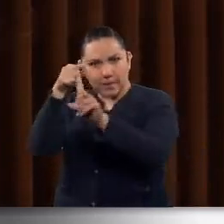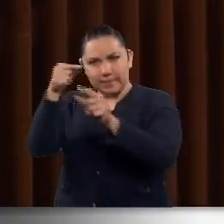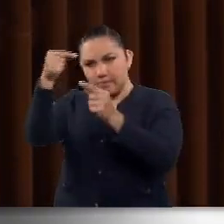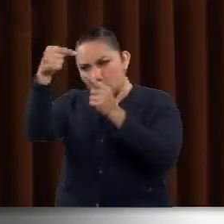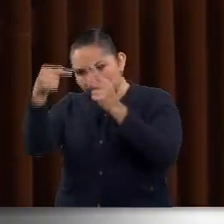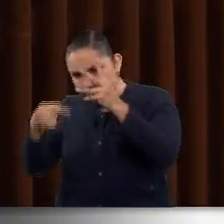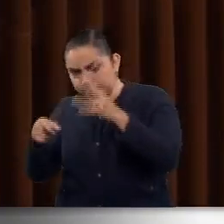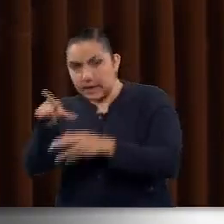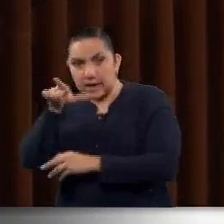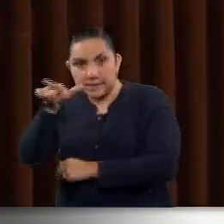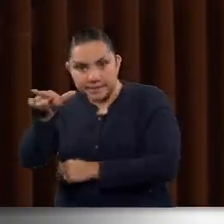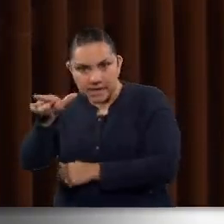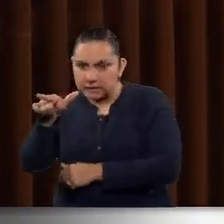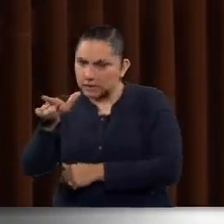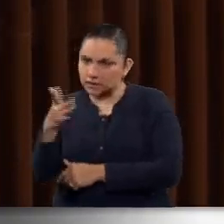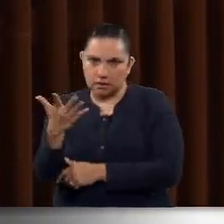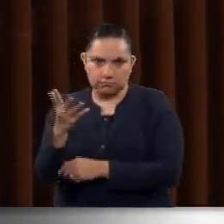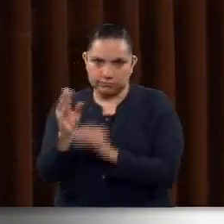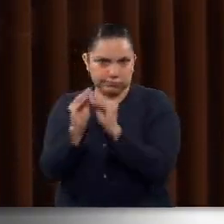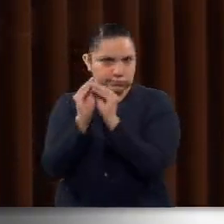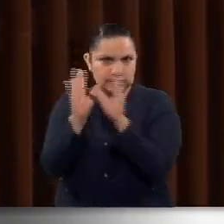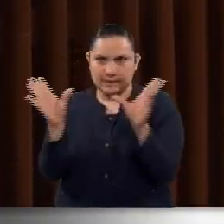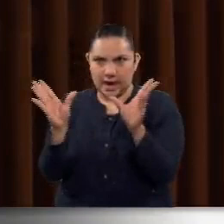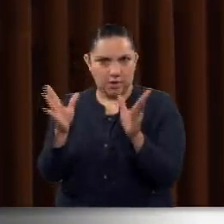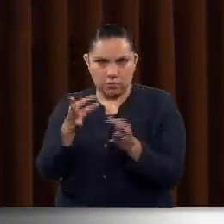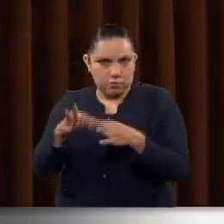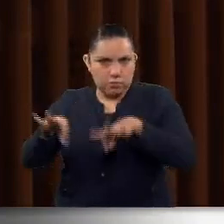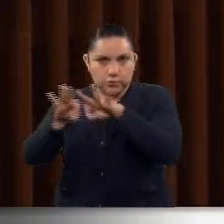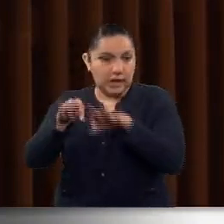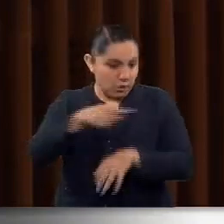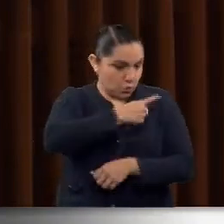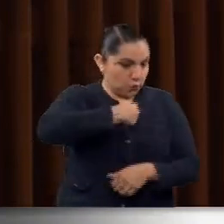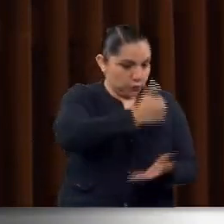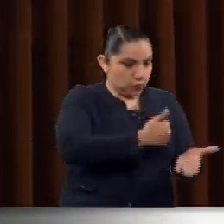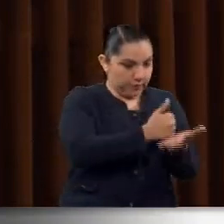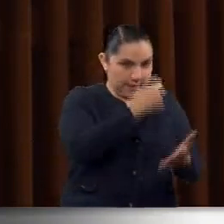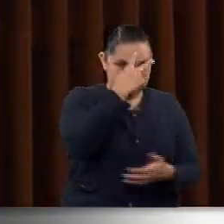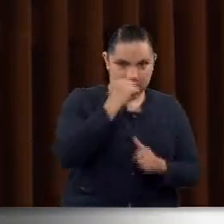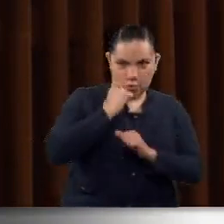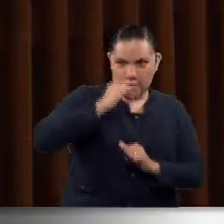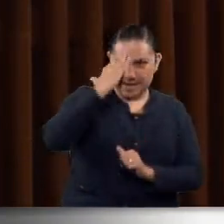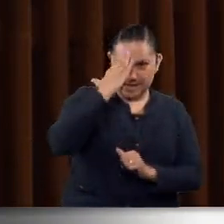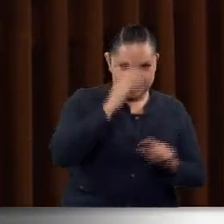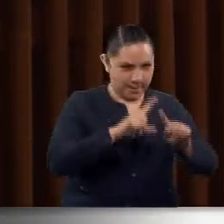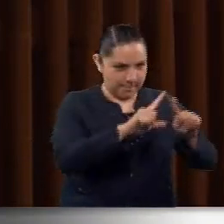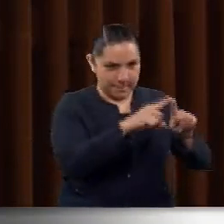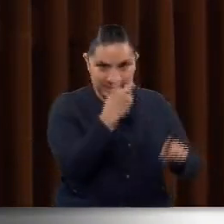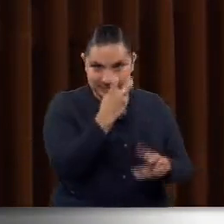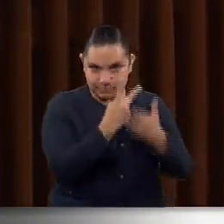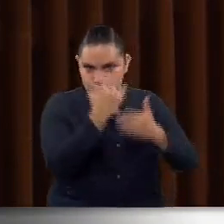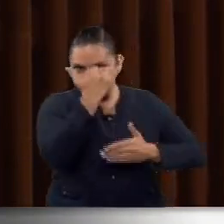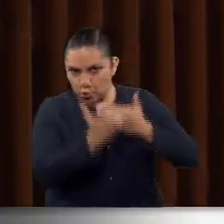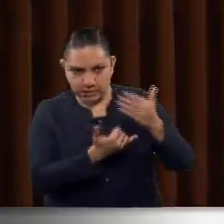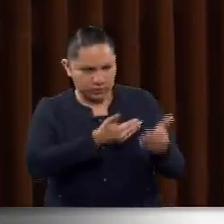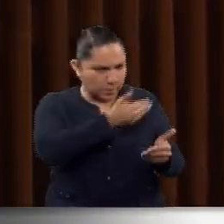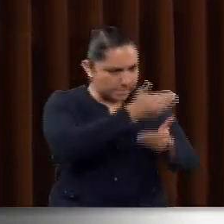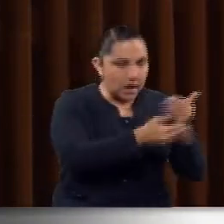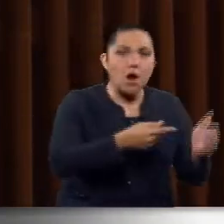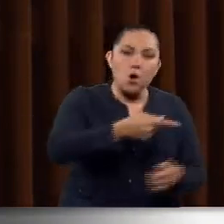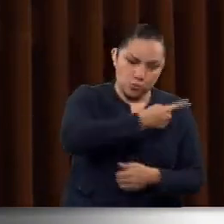particularmente los líderes que en la Ciudad de México encabezamos este proyecto, pues nos toca ser